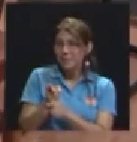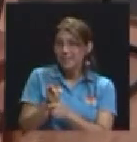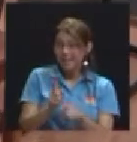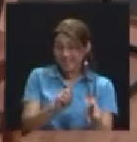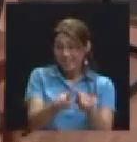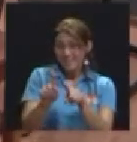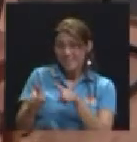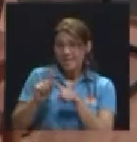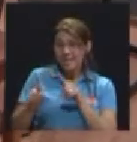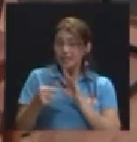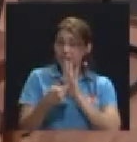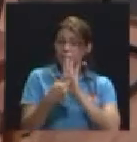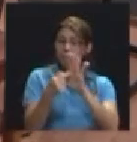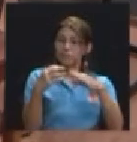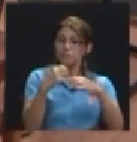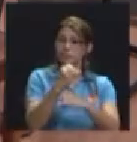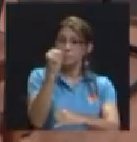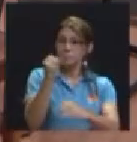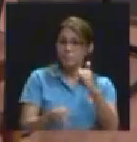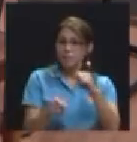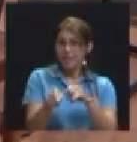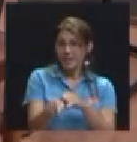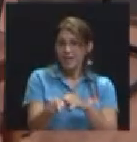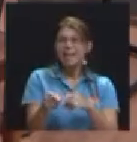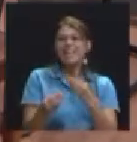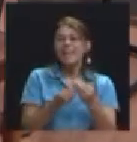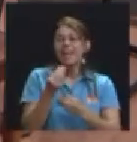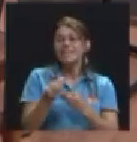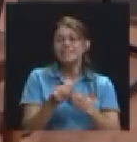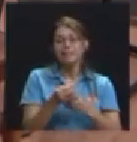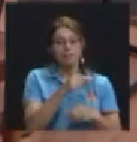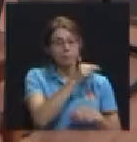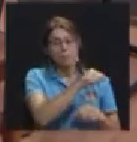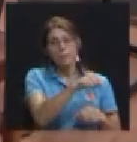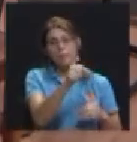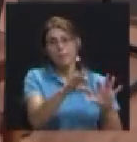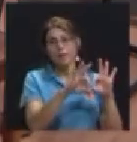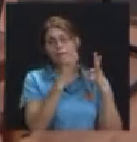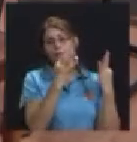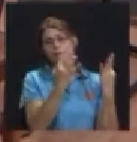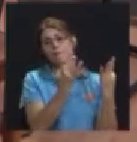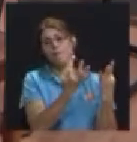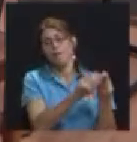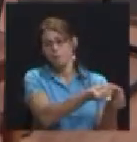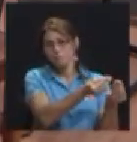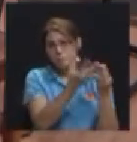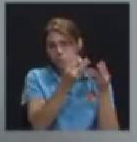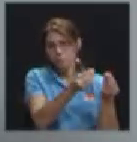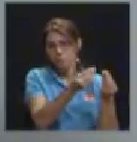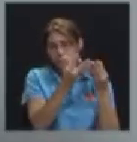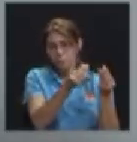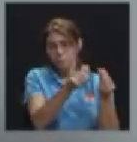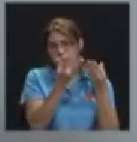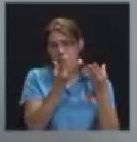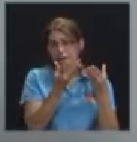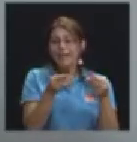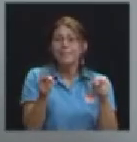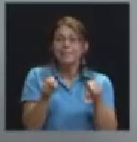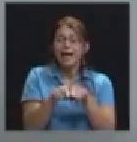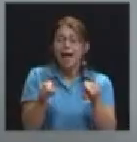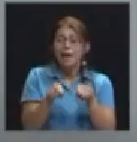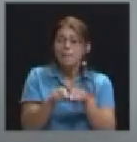reflejan lo que precisamente los hogares nos informaron durante todo el periodo en la cual se recolecta. Tal vez es importante